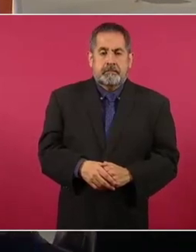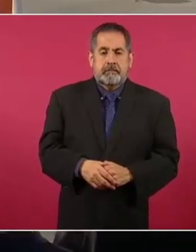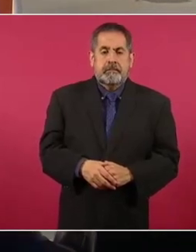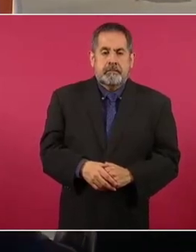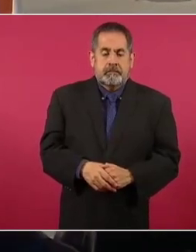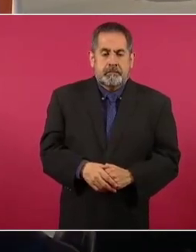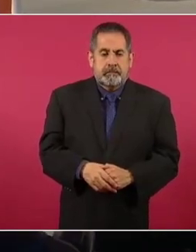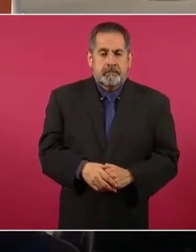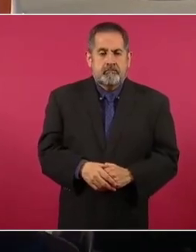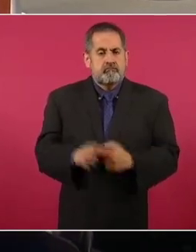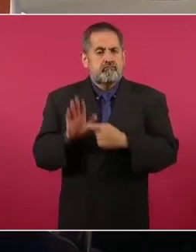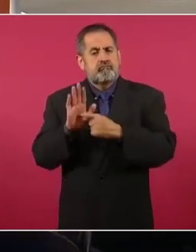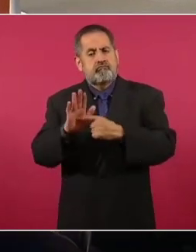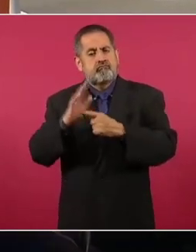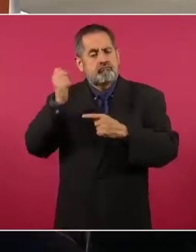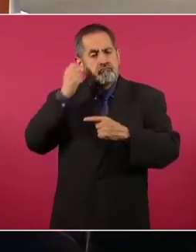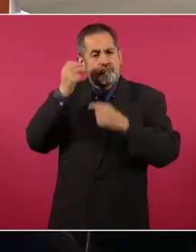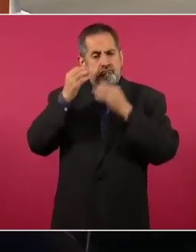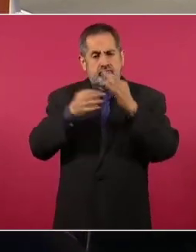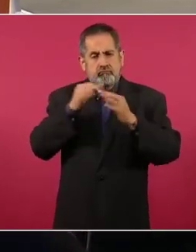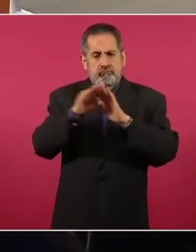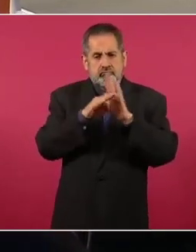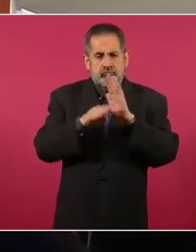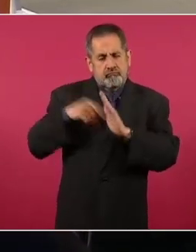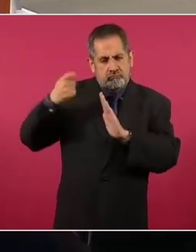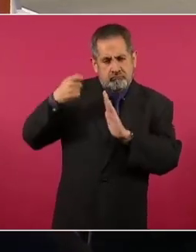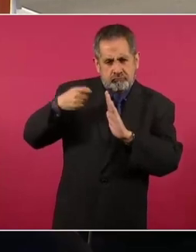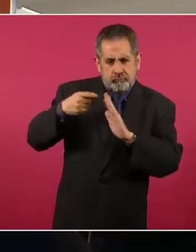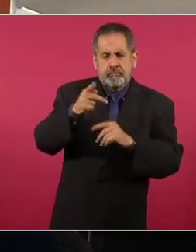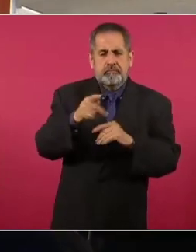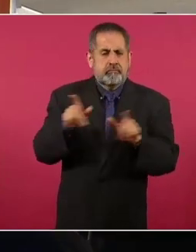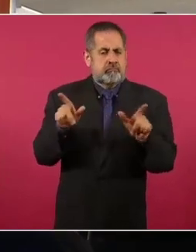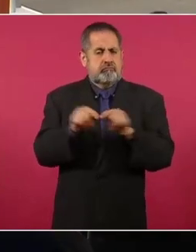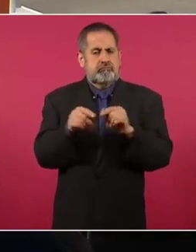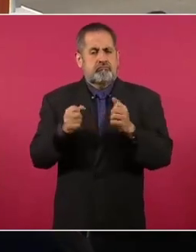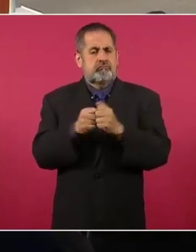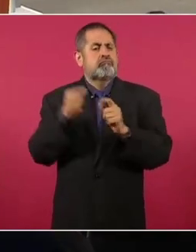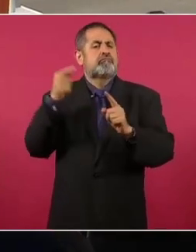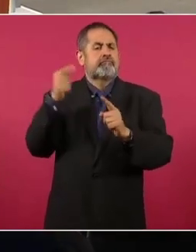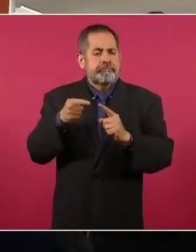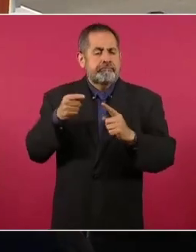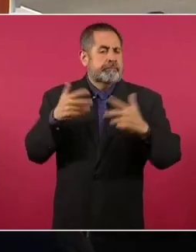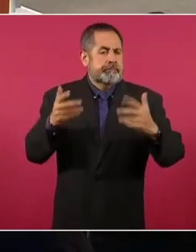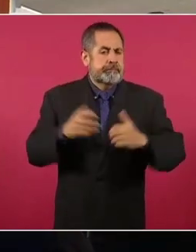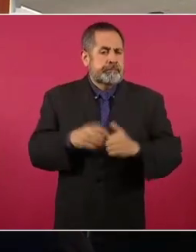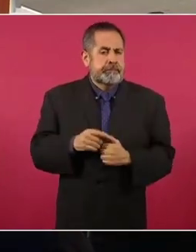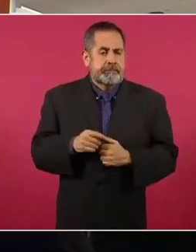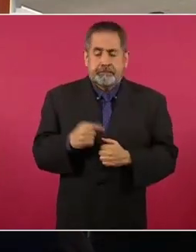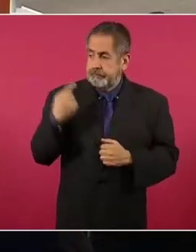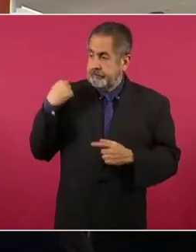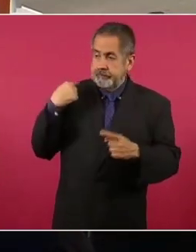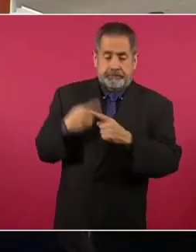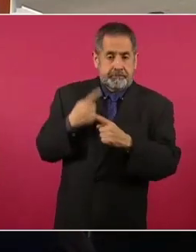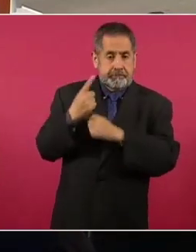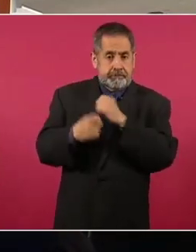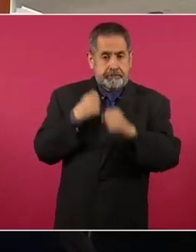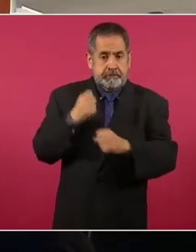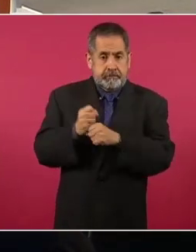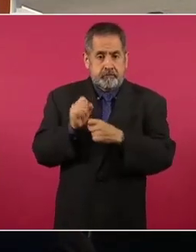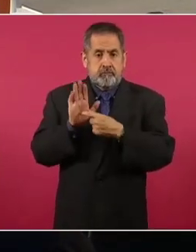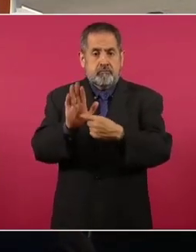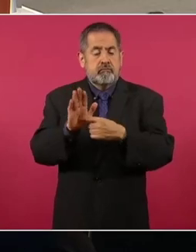Bien, ¿qué presentamos nosotros? Ahora les voy a presentar un video, pero en síntesis, el resultado en este año